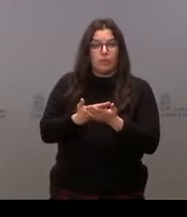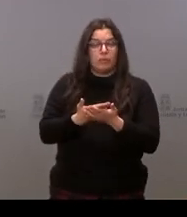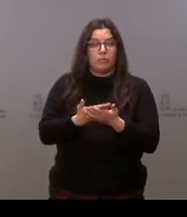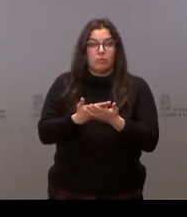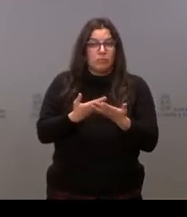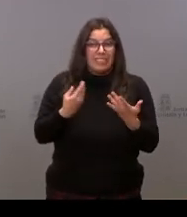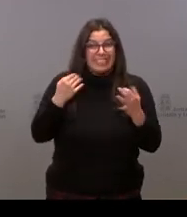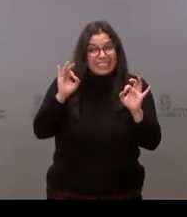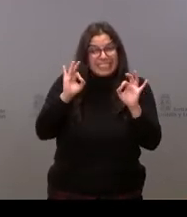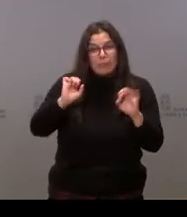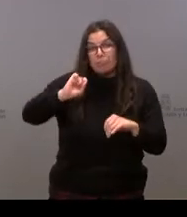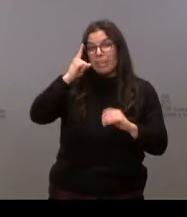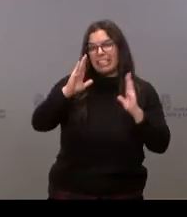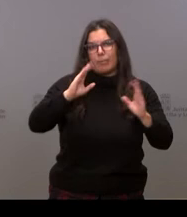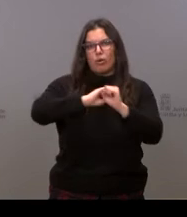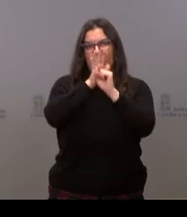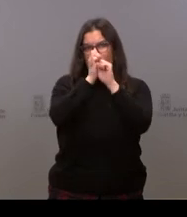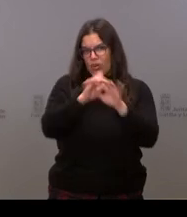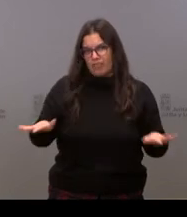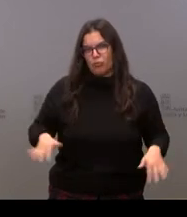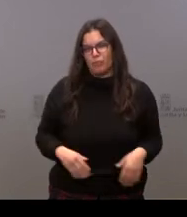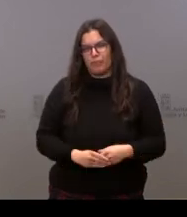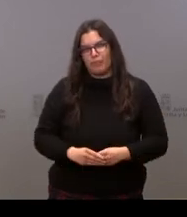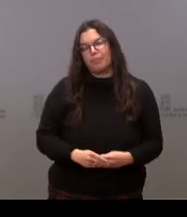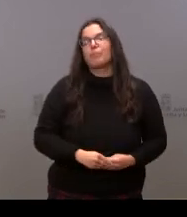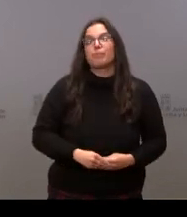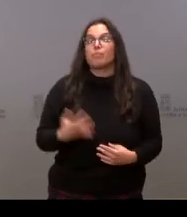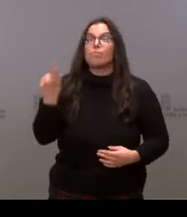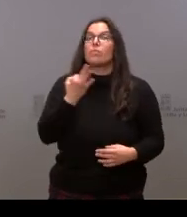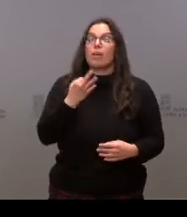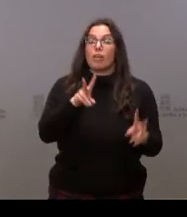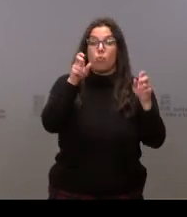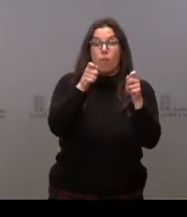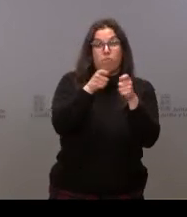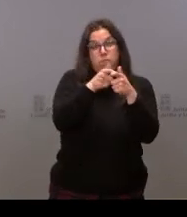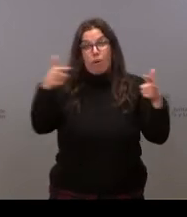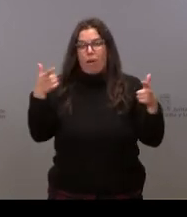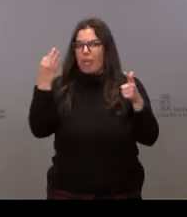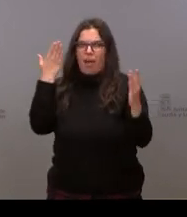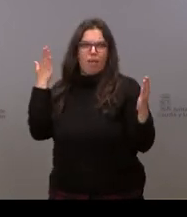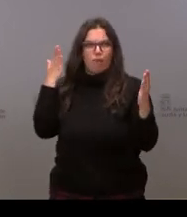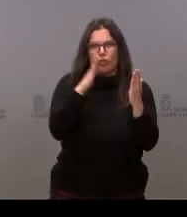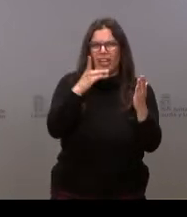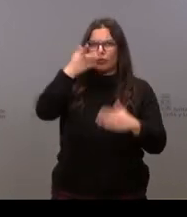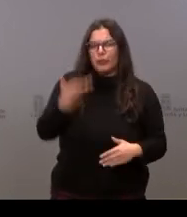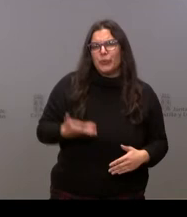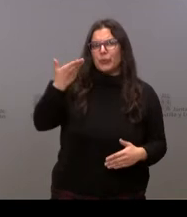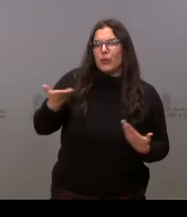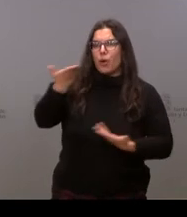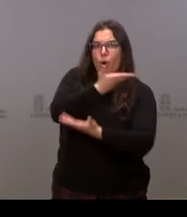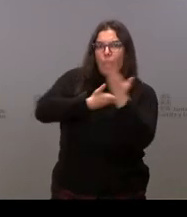y especialmente en la pandemia hay que hacer frente a la nueva ola y es fundamental esa colaboración y esa